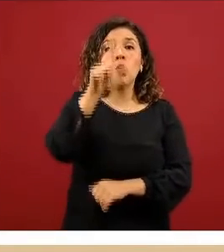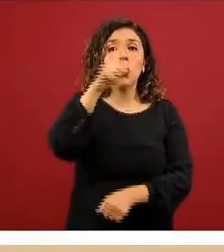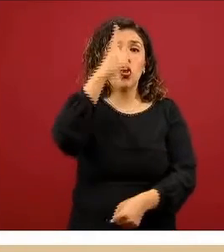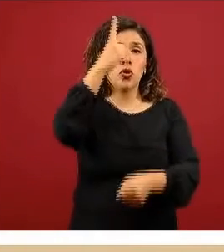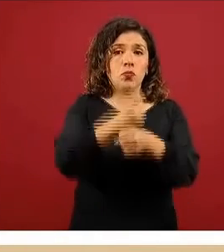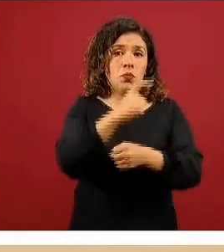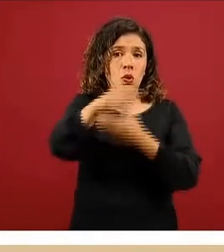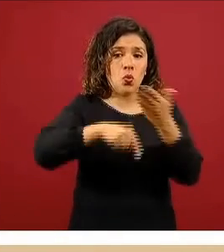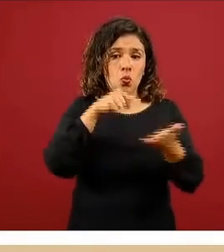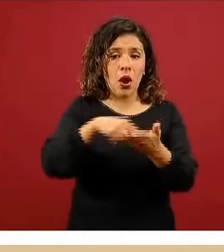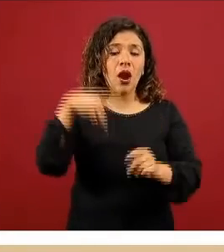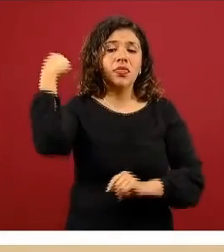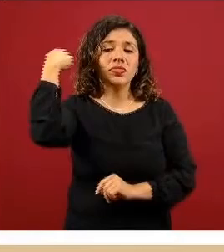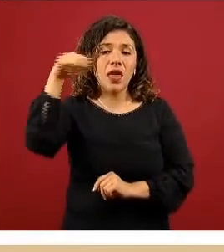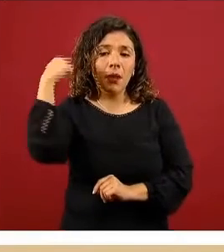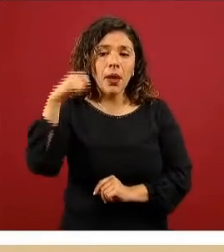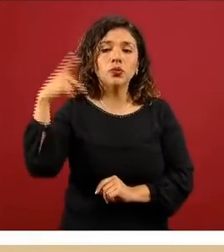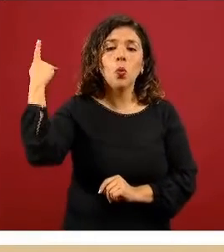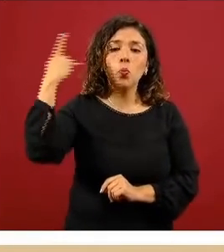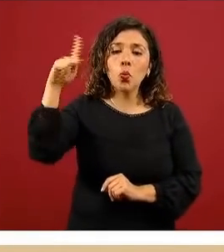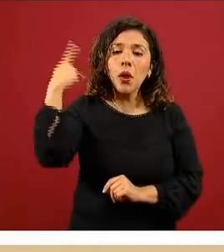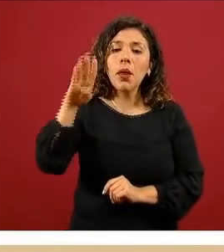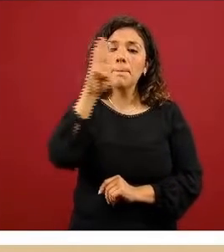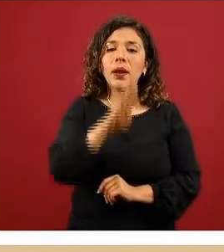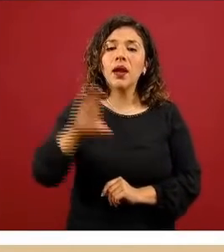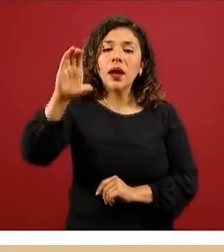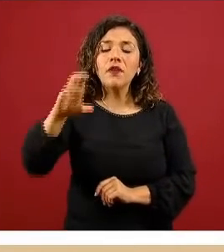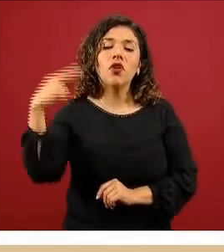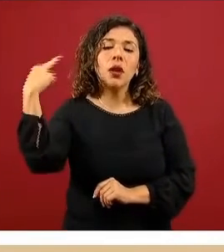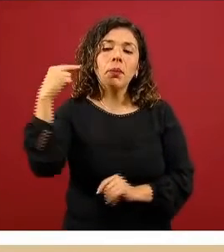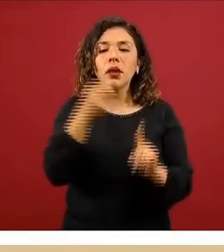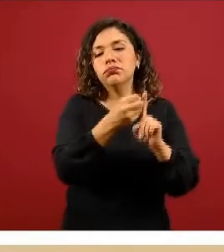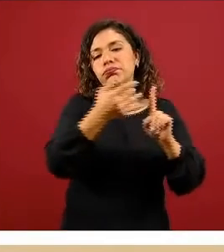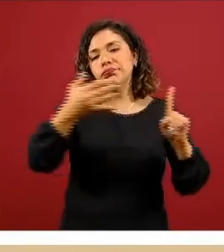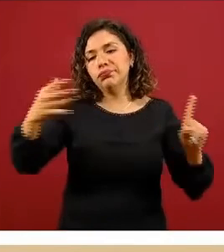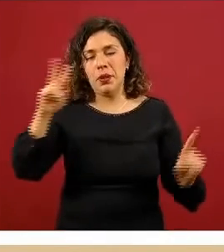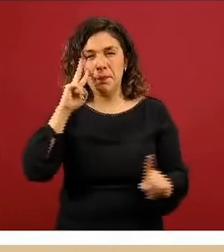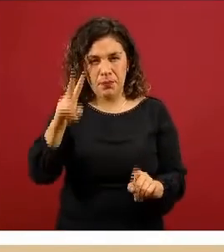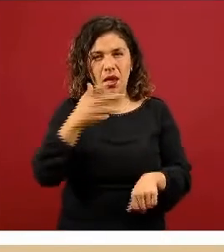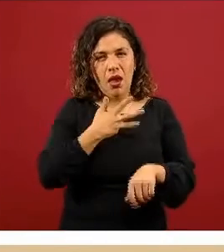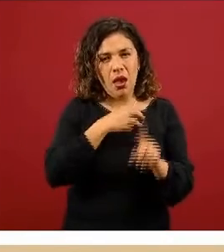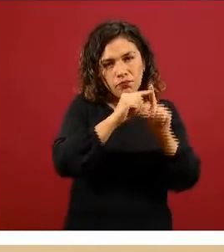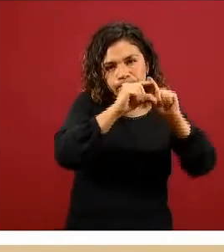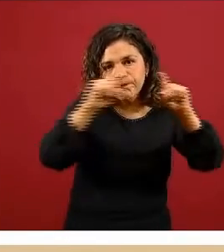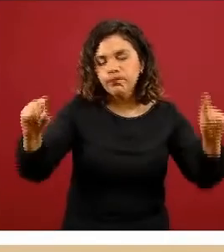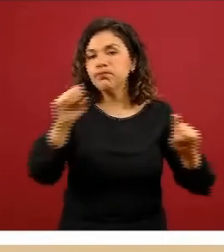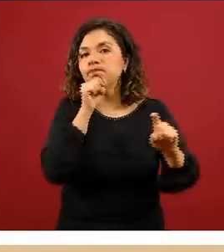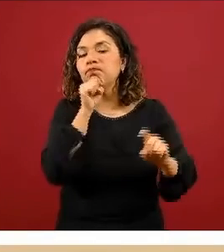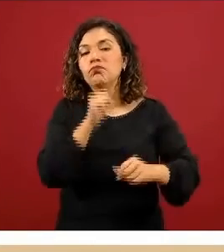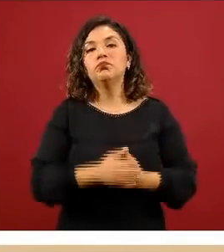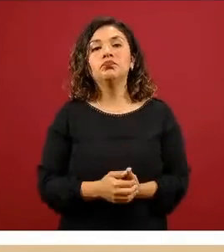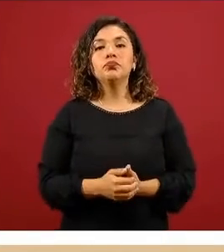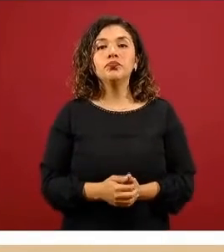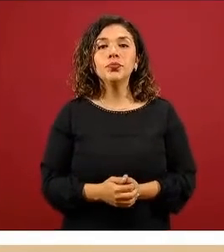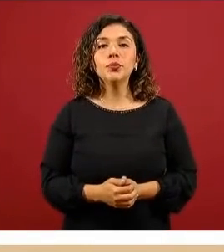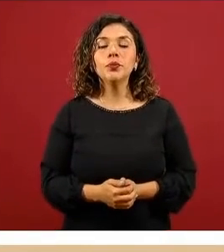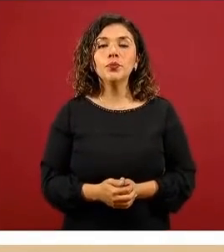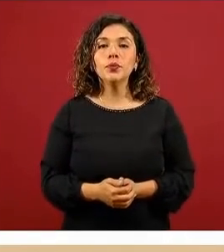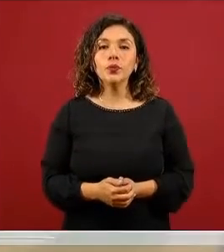León, Tabasco, Puebla, Baja California, etcétera. Los porcentajes están aquí indicados. La siguiente.